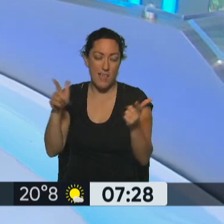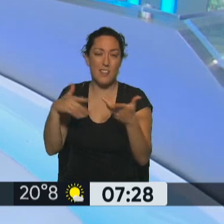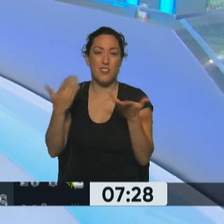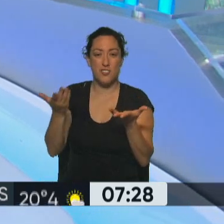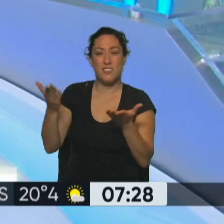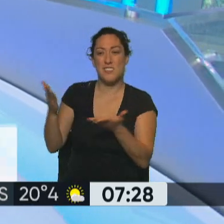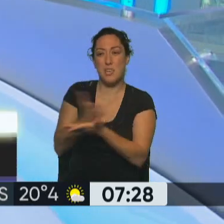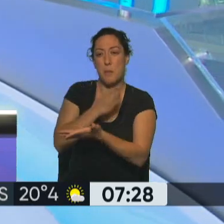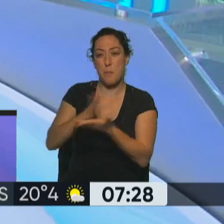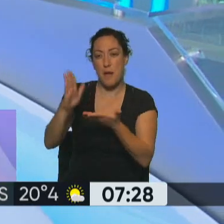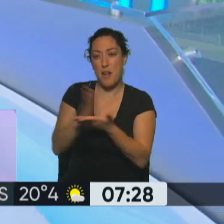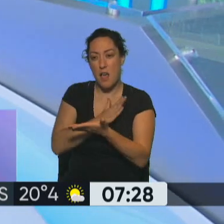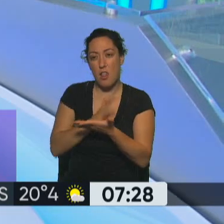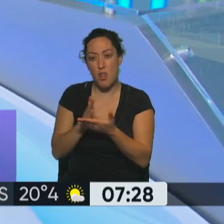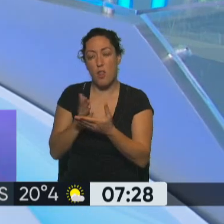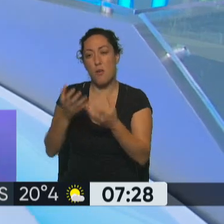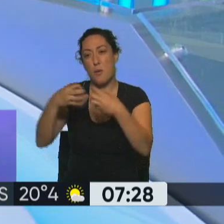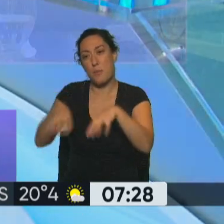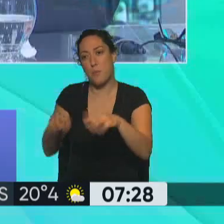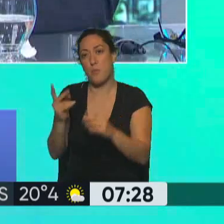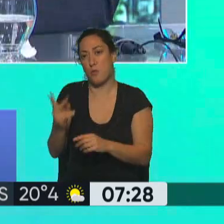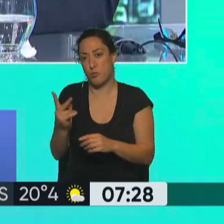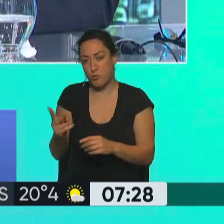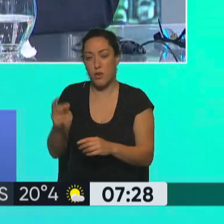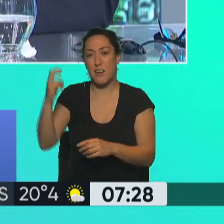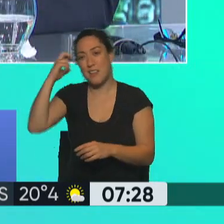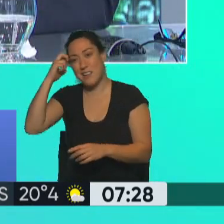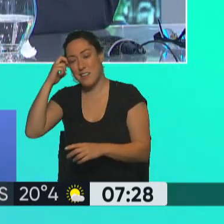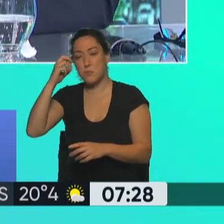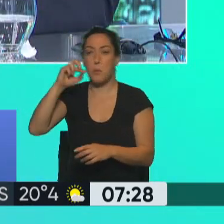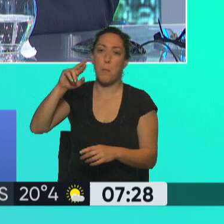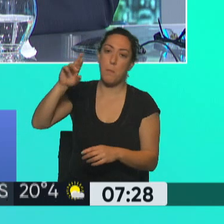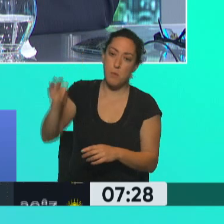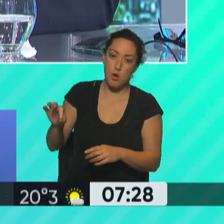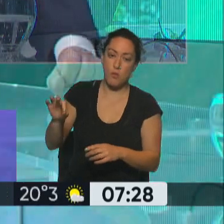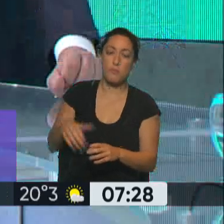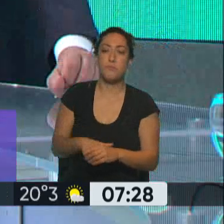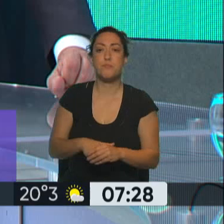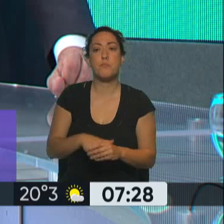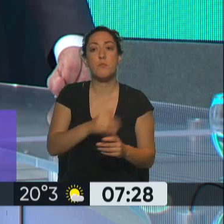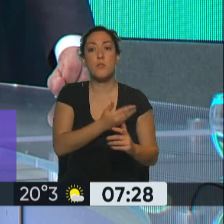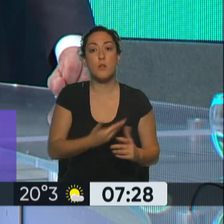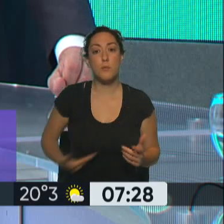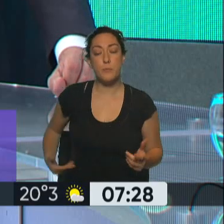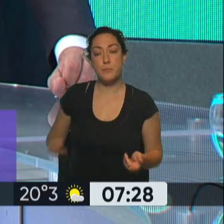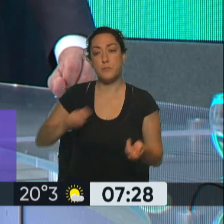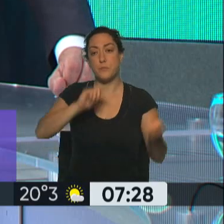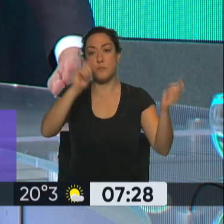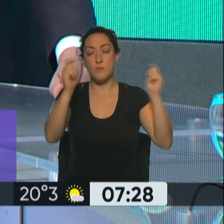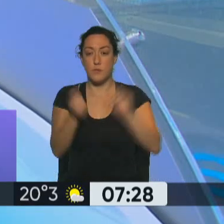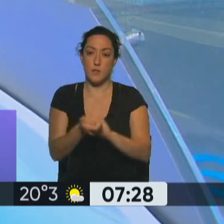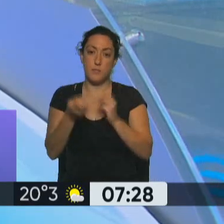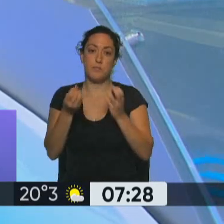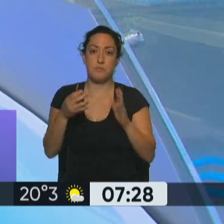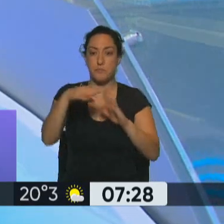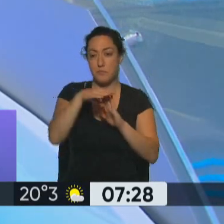ser más bipartidaria entre el radicalismo y el PRO. En el gobierno ejecutivo hay una transición porque en todos los estamentos,